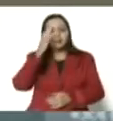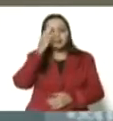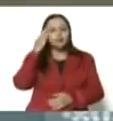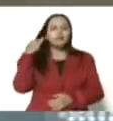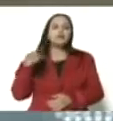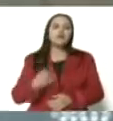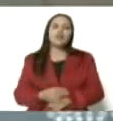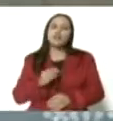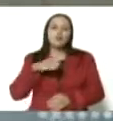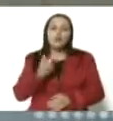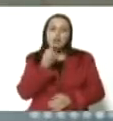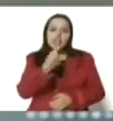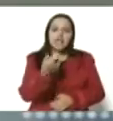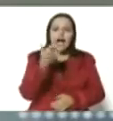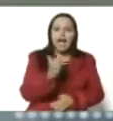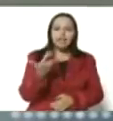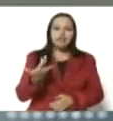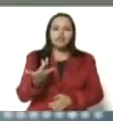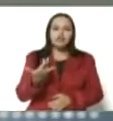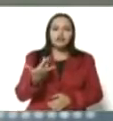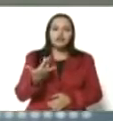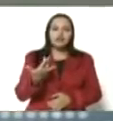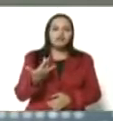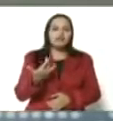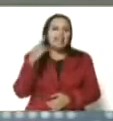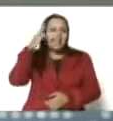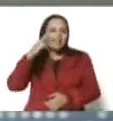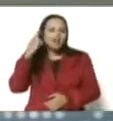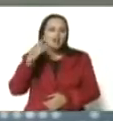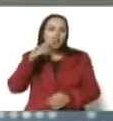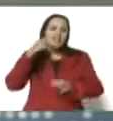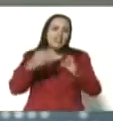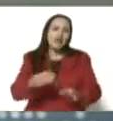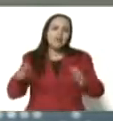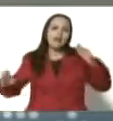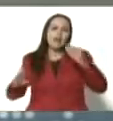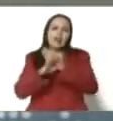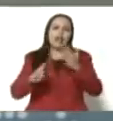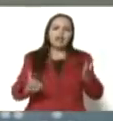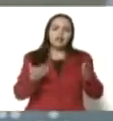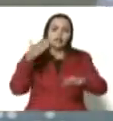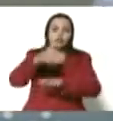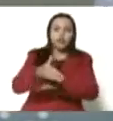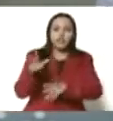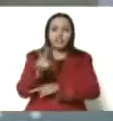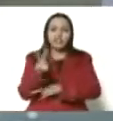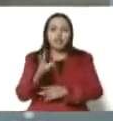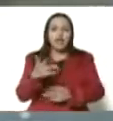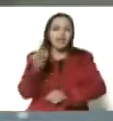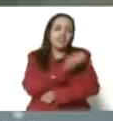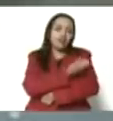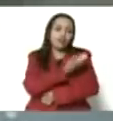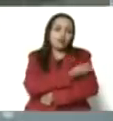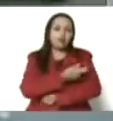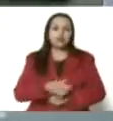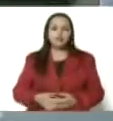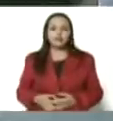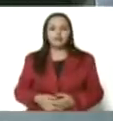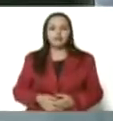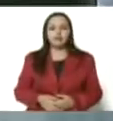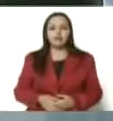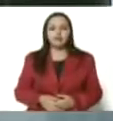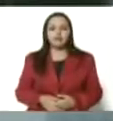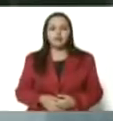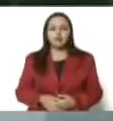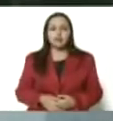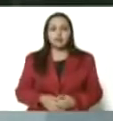decir que exista una razón válida para bloquear el acceso de Venezuela a las vacunas. Y los recursos